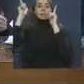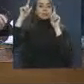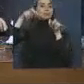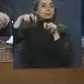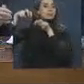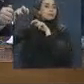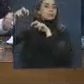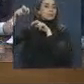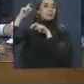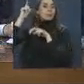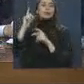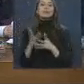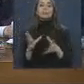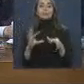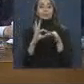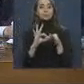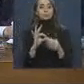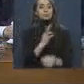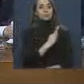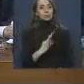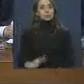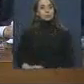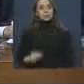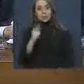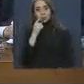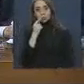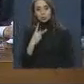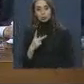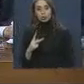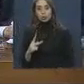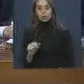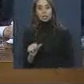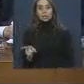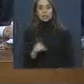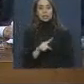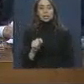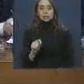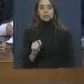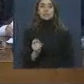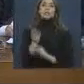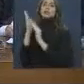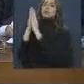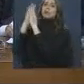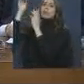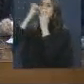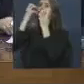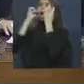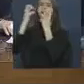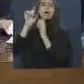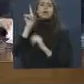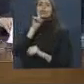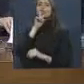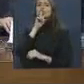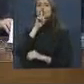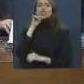Muchas gracias, diputado Kast, por su intervención. Solicito silencio a la tribuna,